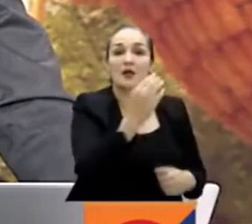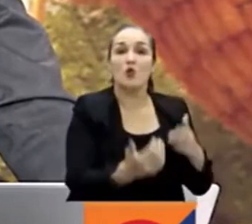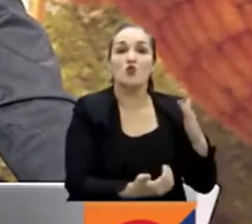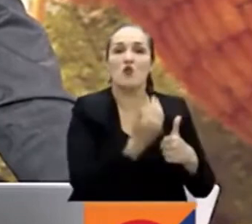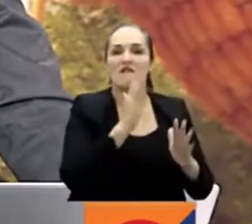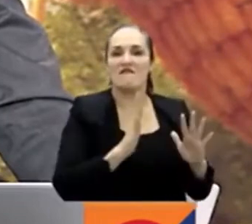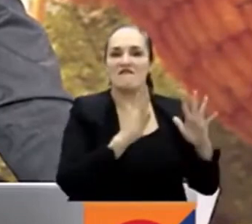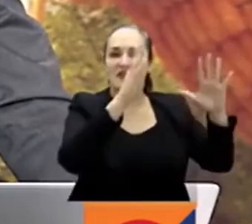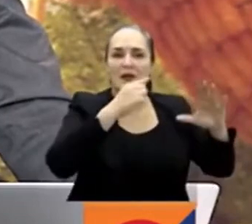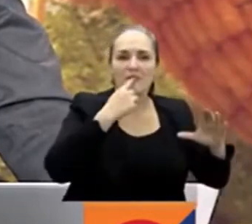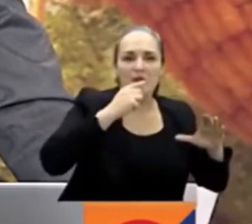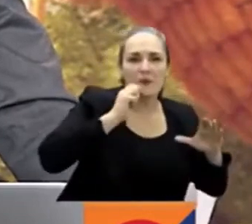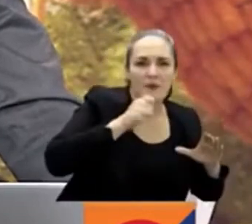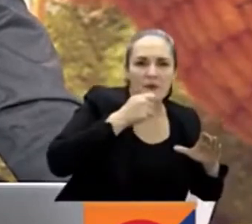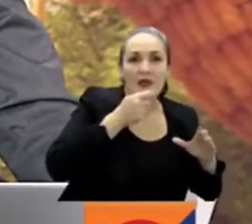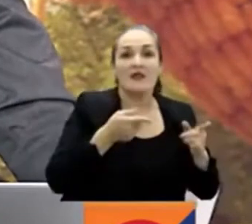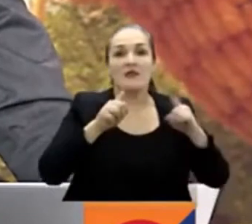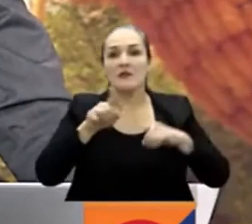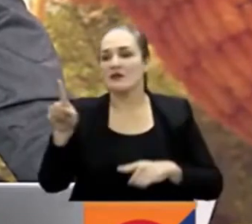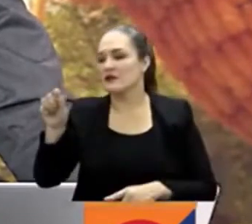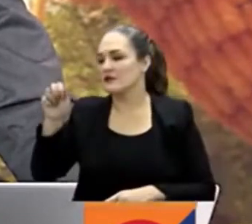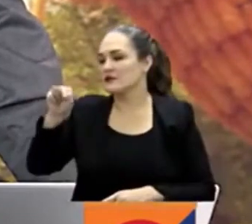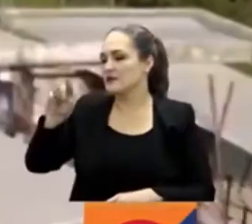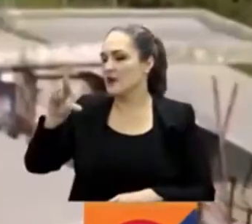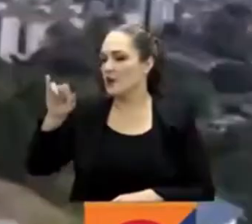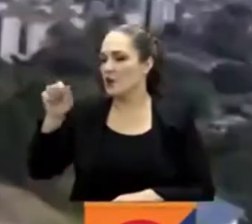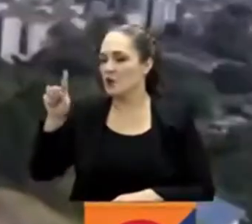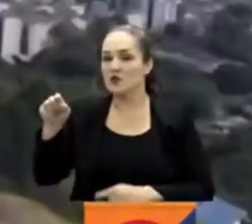Luis tendremos lo mejor del Semana Fest.